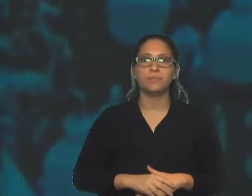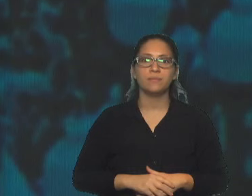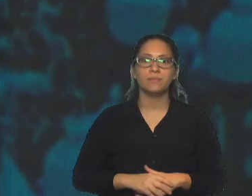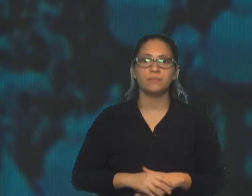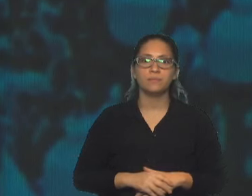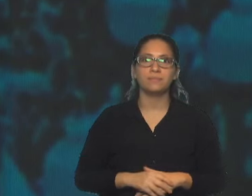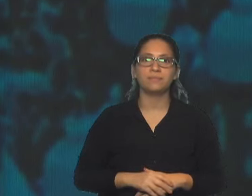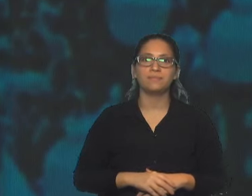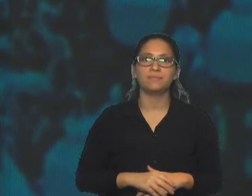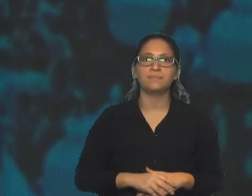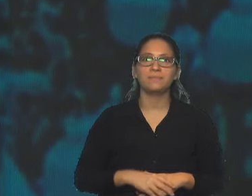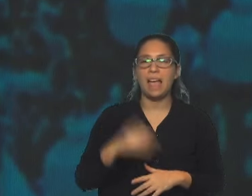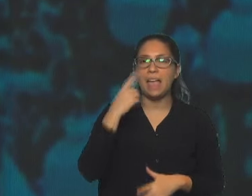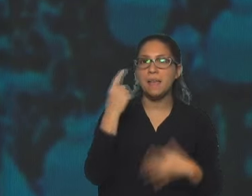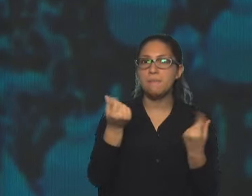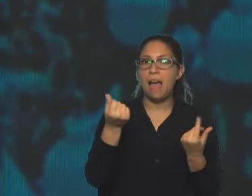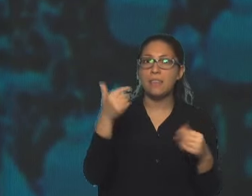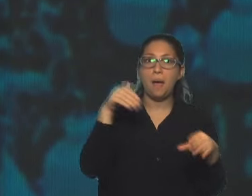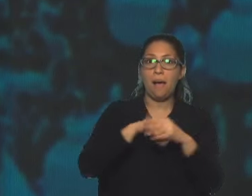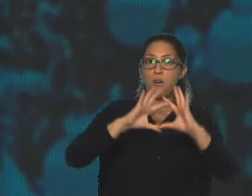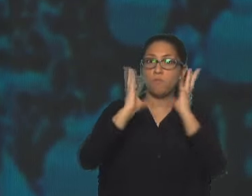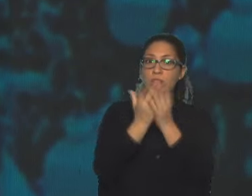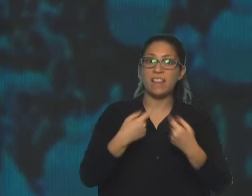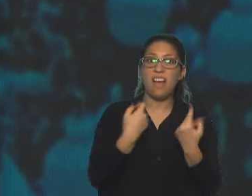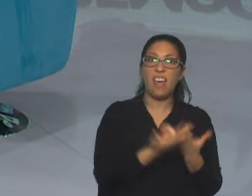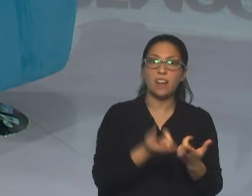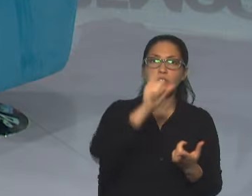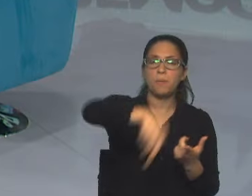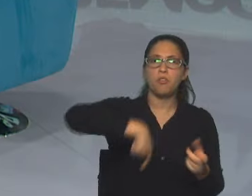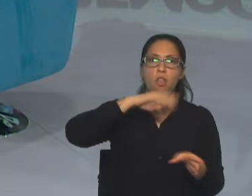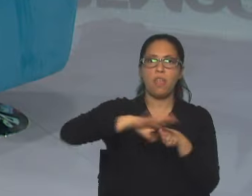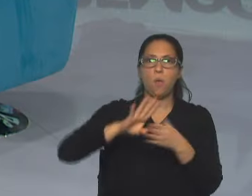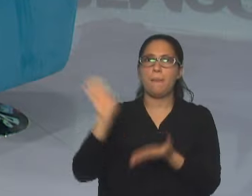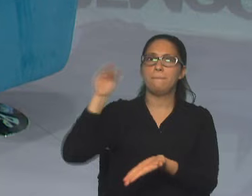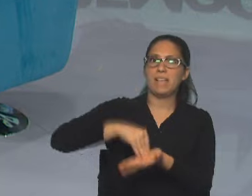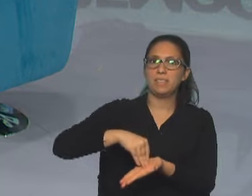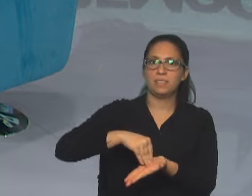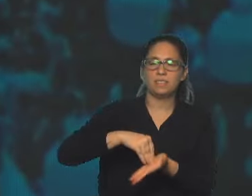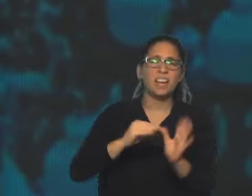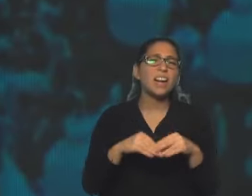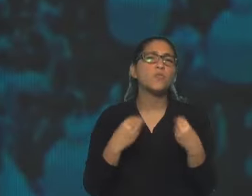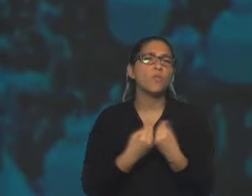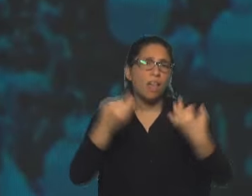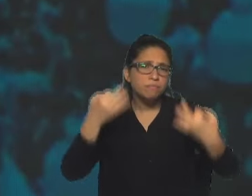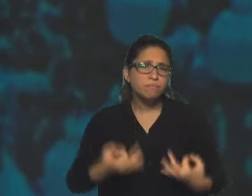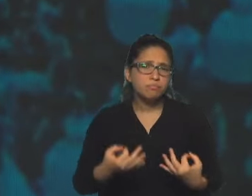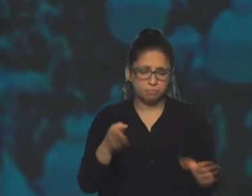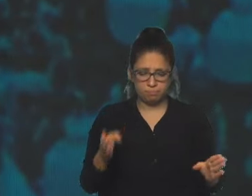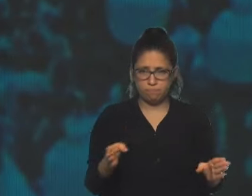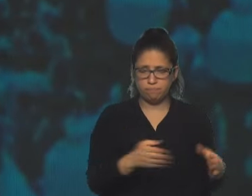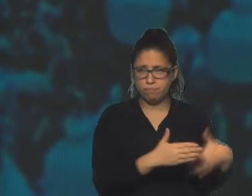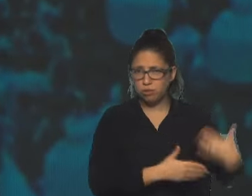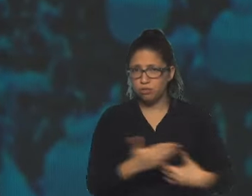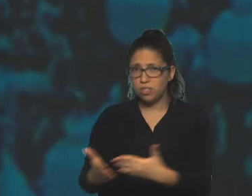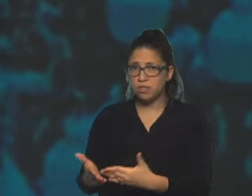con plata que iba a dar el Banco Mundial, o sea, con nueva deuda. Resultado, en todo ese proceso